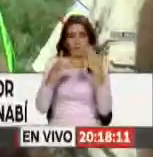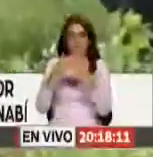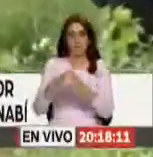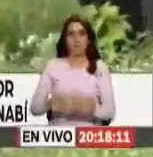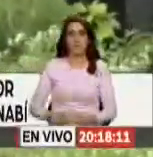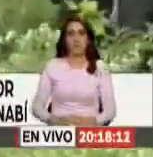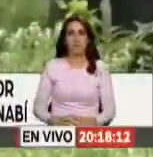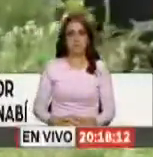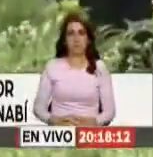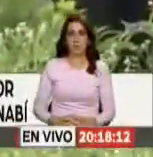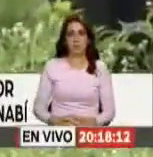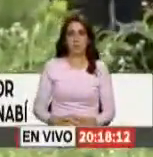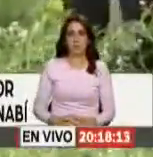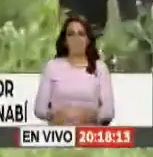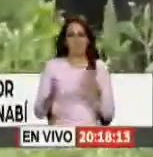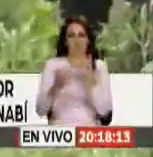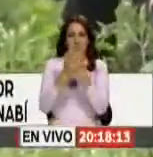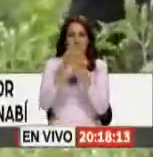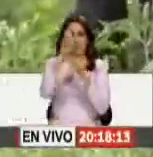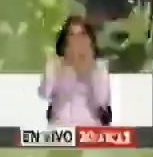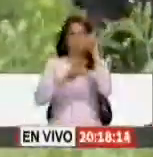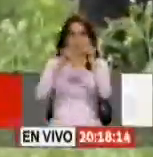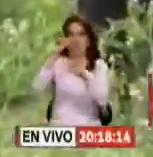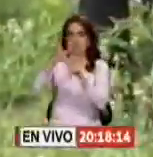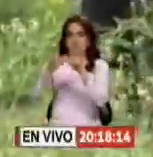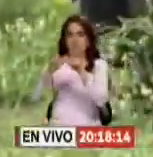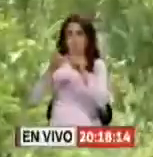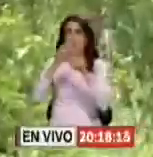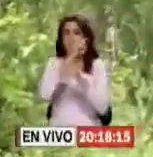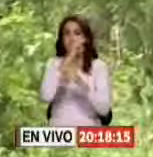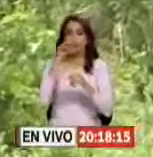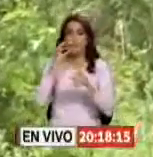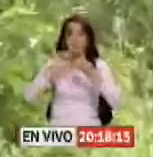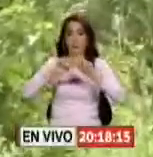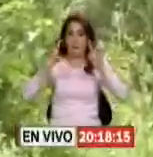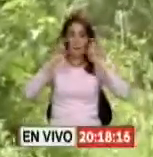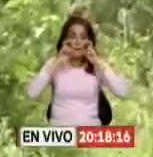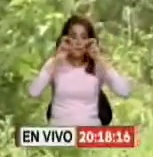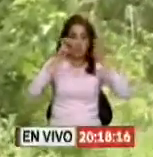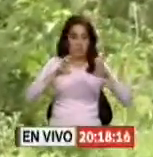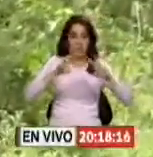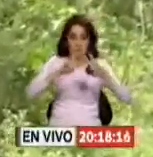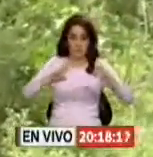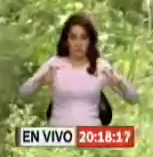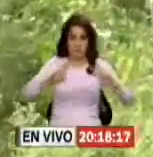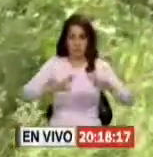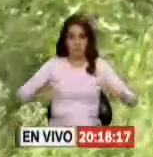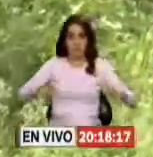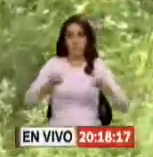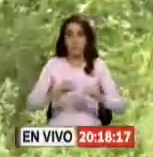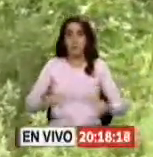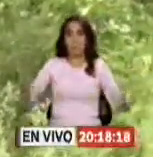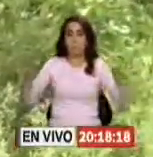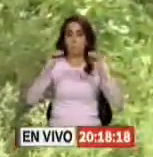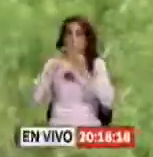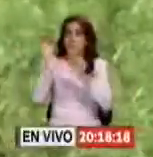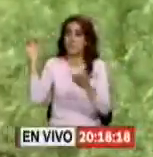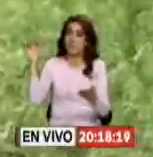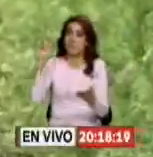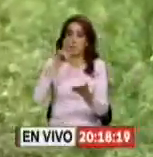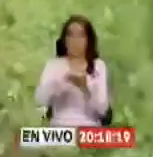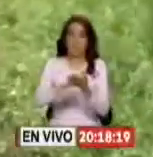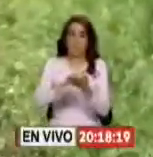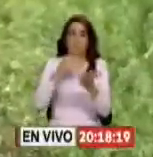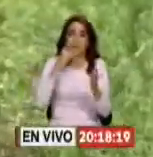inspeccionar. Los detenidos se acogieron al derecho del silencio, mientras la fiscalía continuará con las diligencias por tratarse de un delito